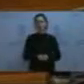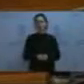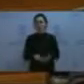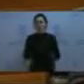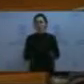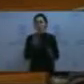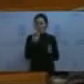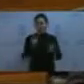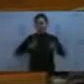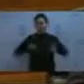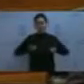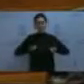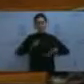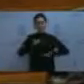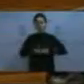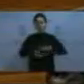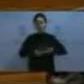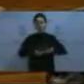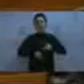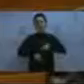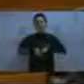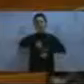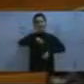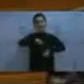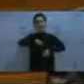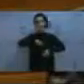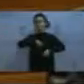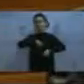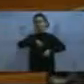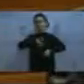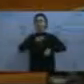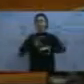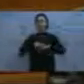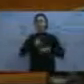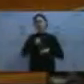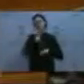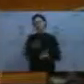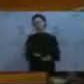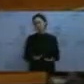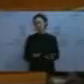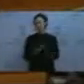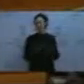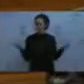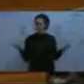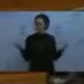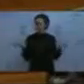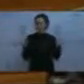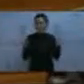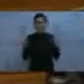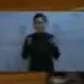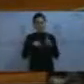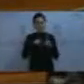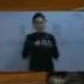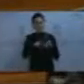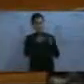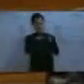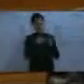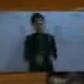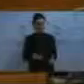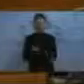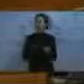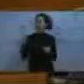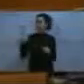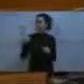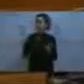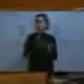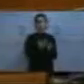un camino sin retorno, por lo menos dígalo. Y además usted, y con esto acabo, presidente, y además usted, que es un